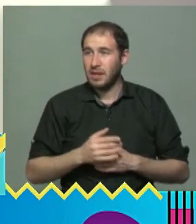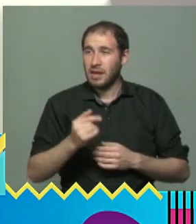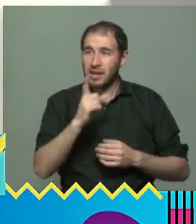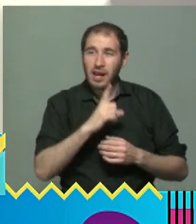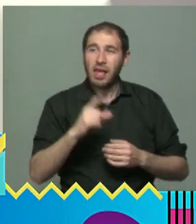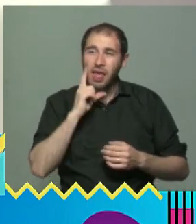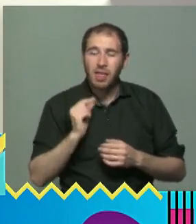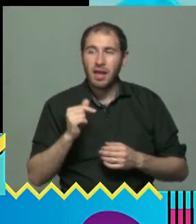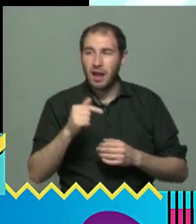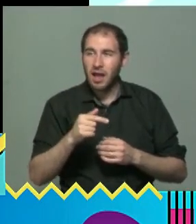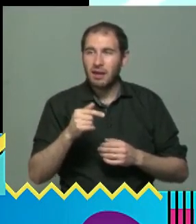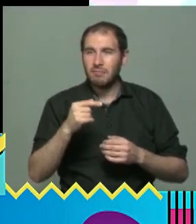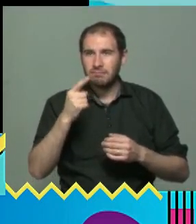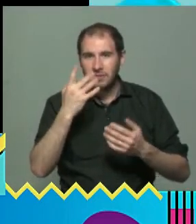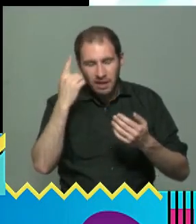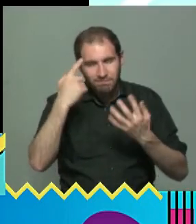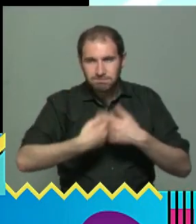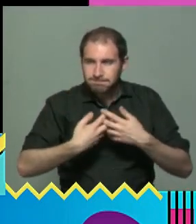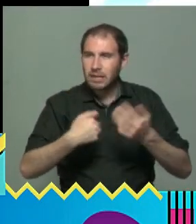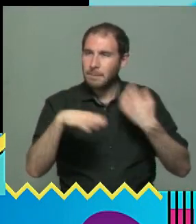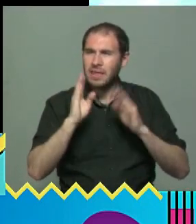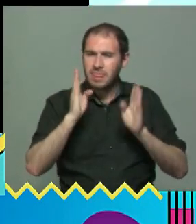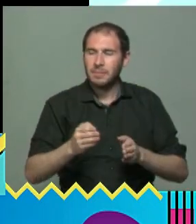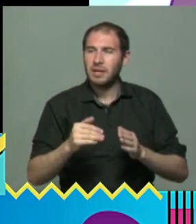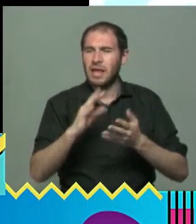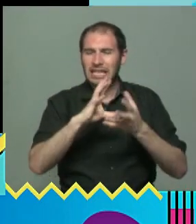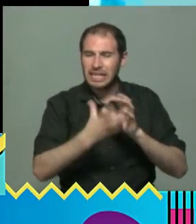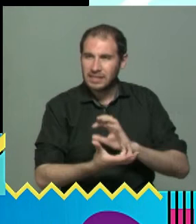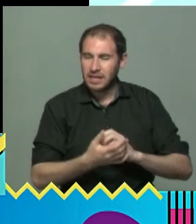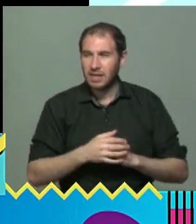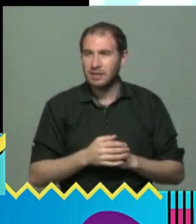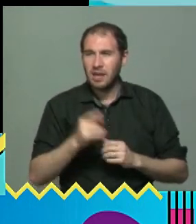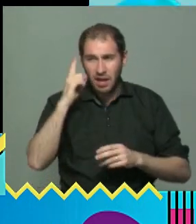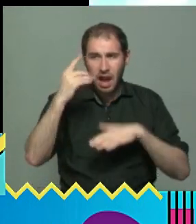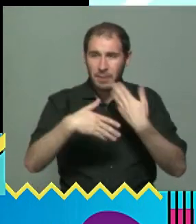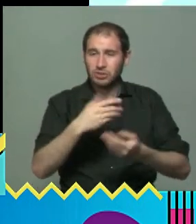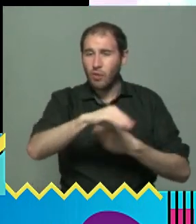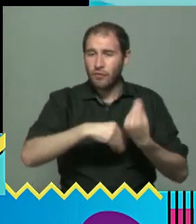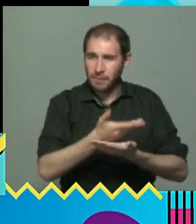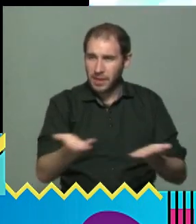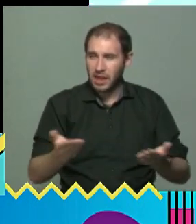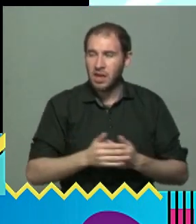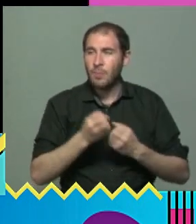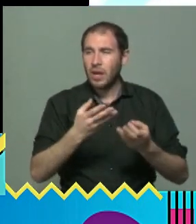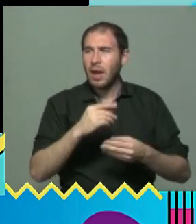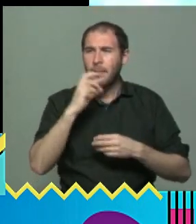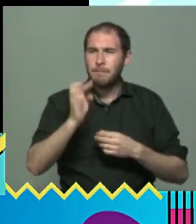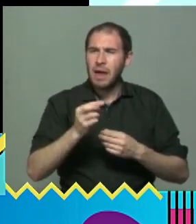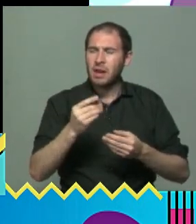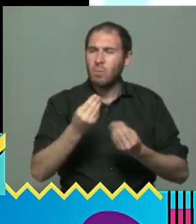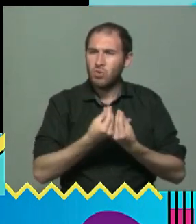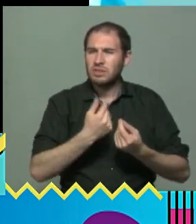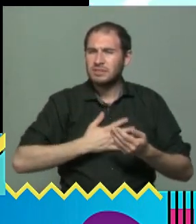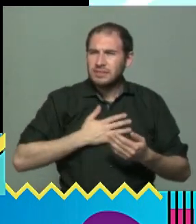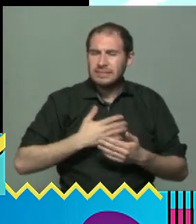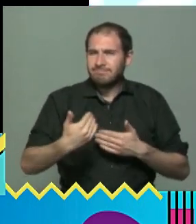tenemos que reflexionar más y fundamentalmente aplicar estrategias de capacitación hacia la familia, porque muchos padres se sienten invadidos